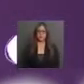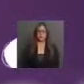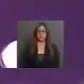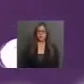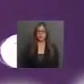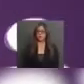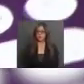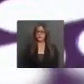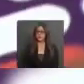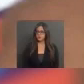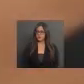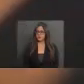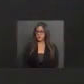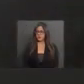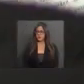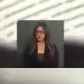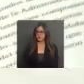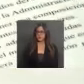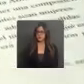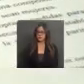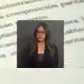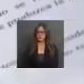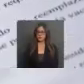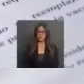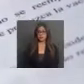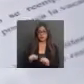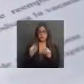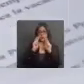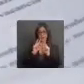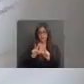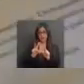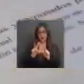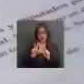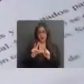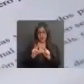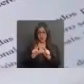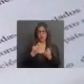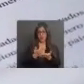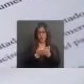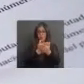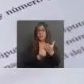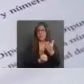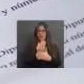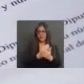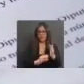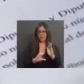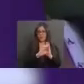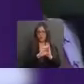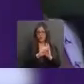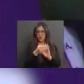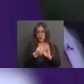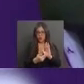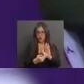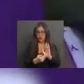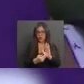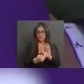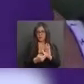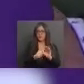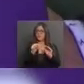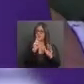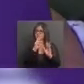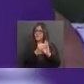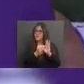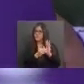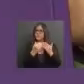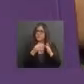dicen, de lo que dicen las personas, digamos, como círculo social, los círculos sociales familiar. Del pueblo,